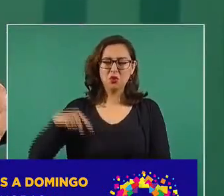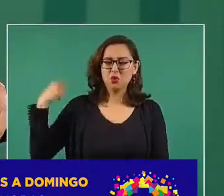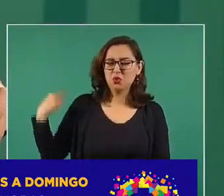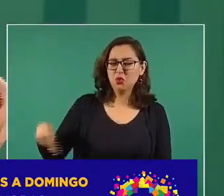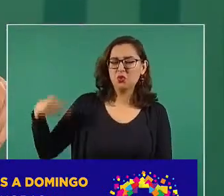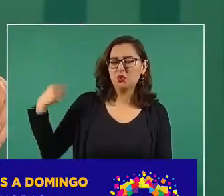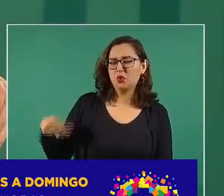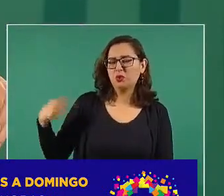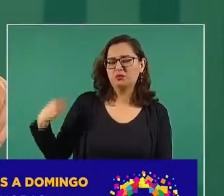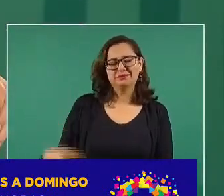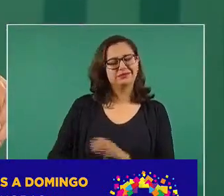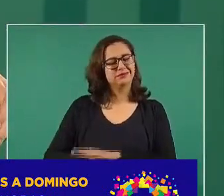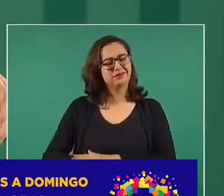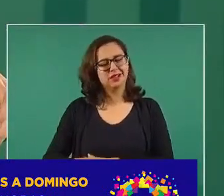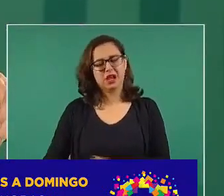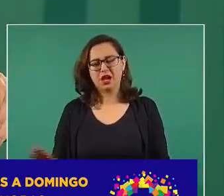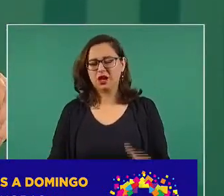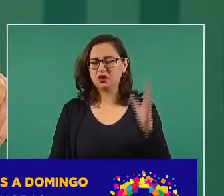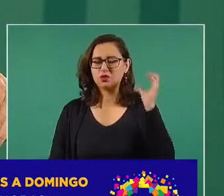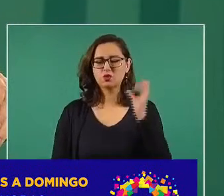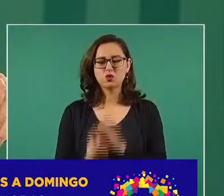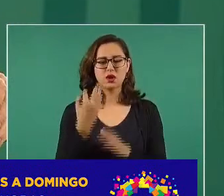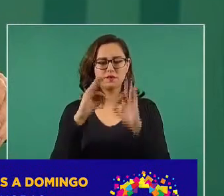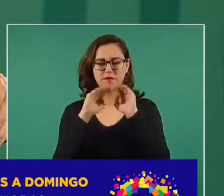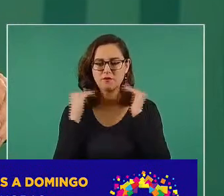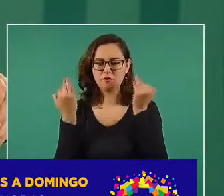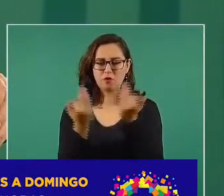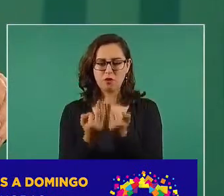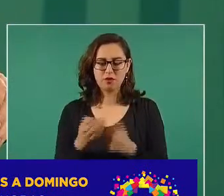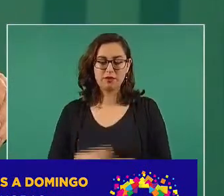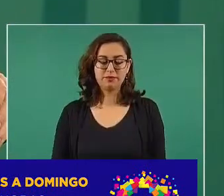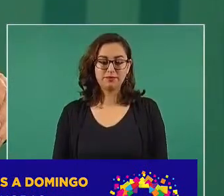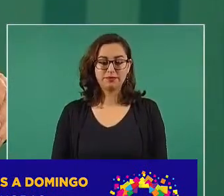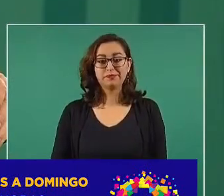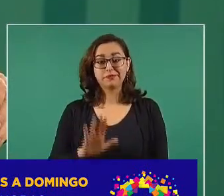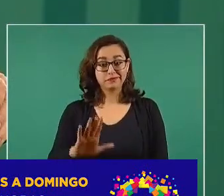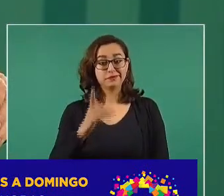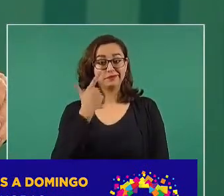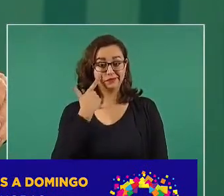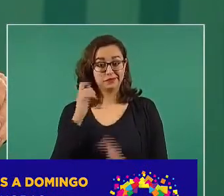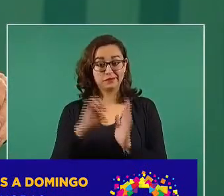ejemplo, durante años fue el llamado Plan Mérida.